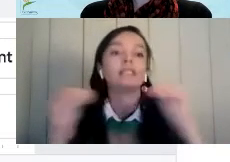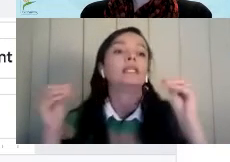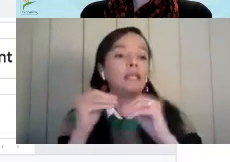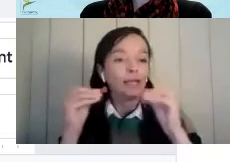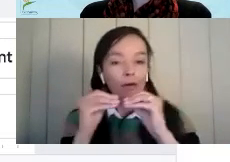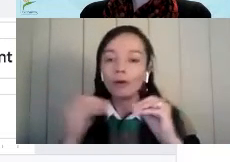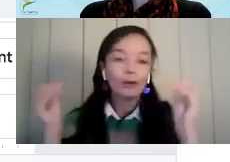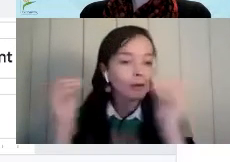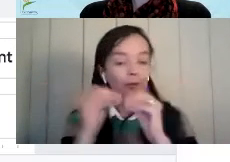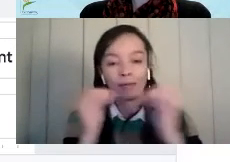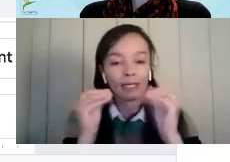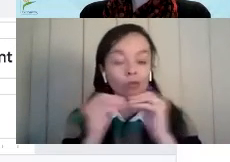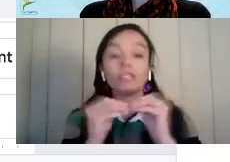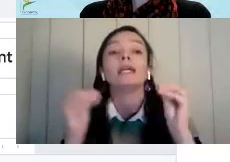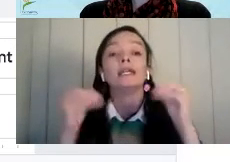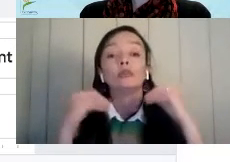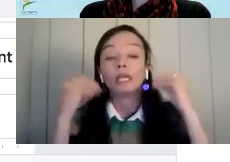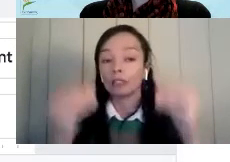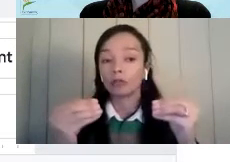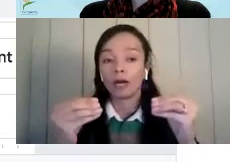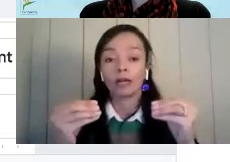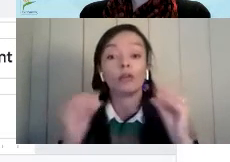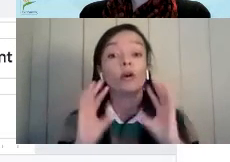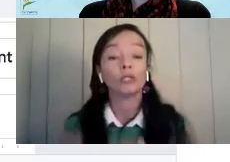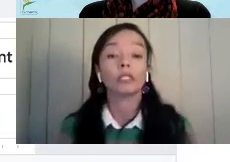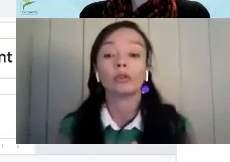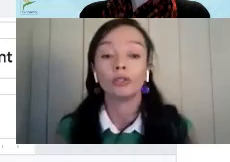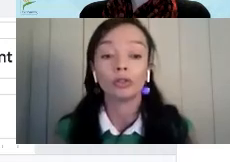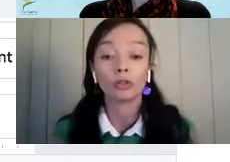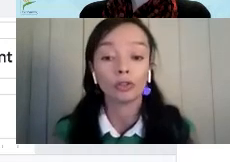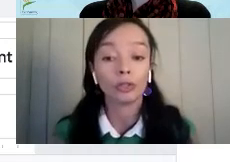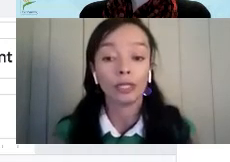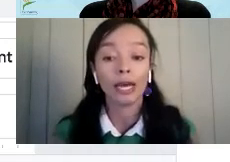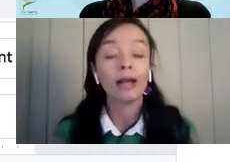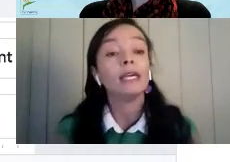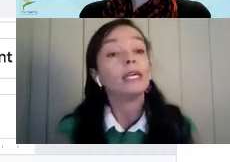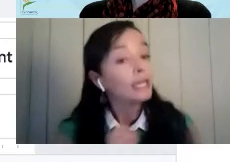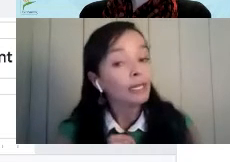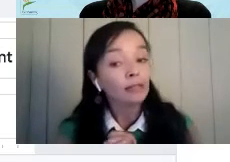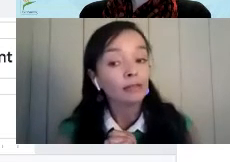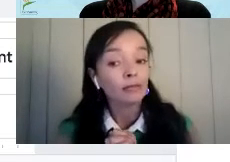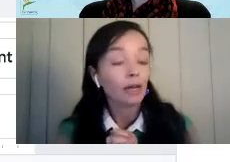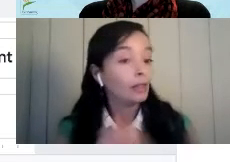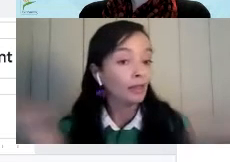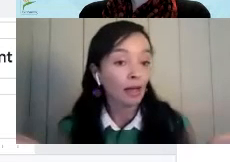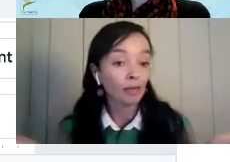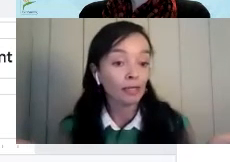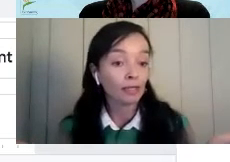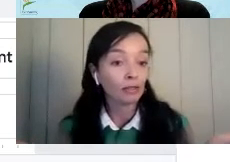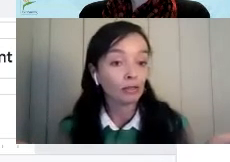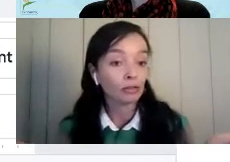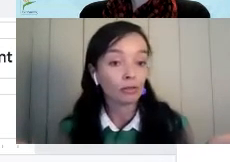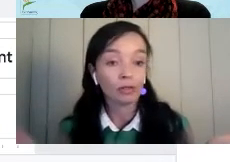más, oh, no, no, pon la manito así, eso, que ellos lo hagan, lo vamos a hacer con seguridad y a